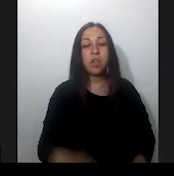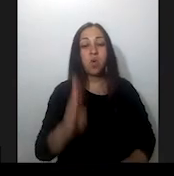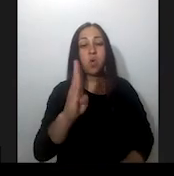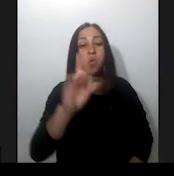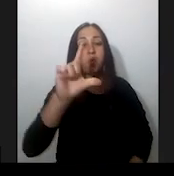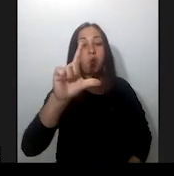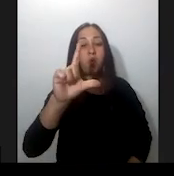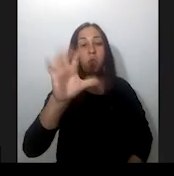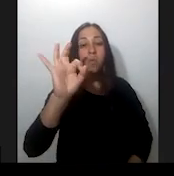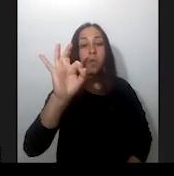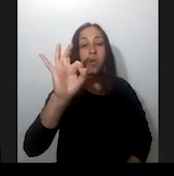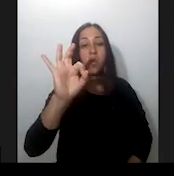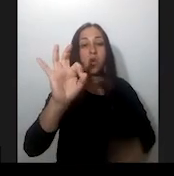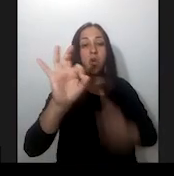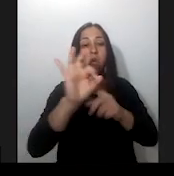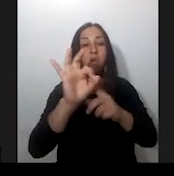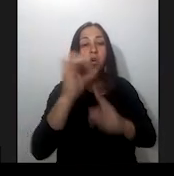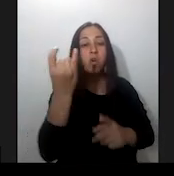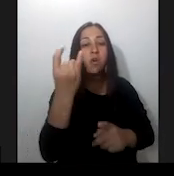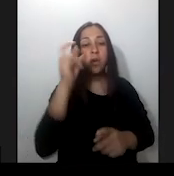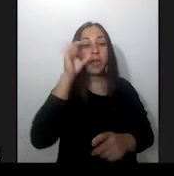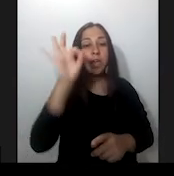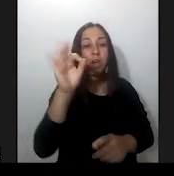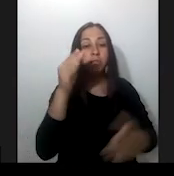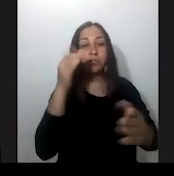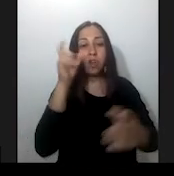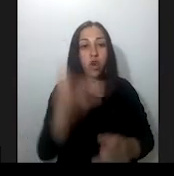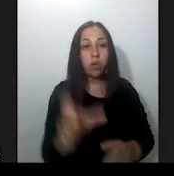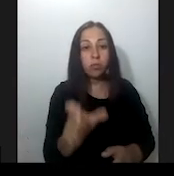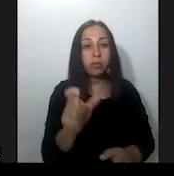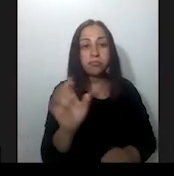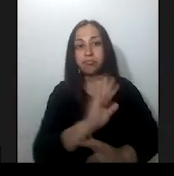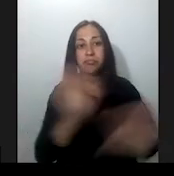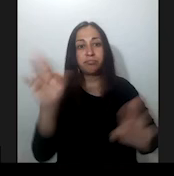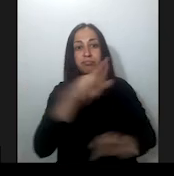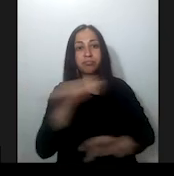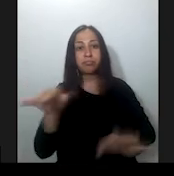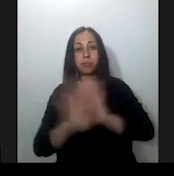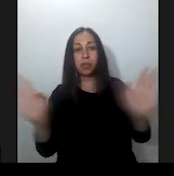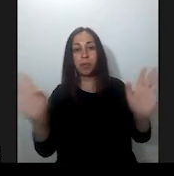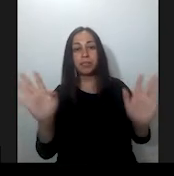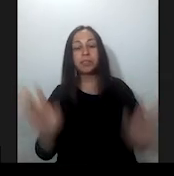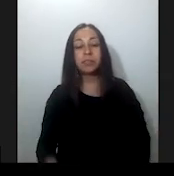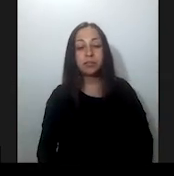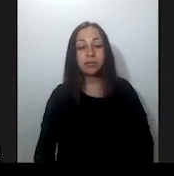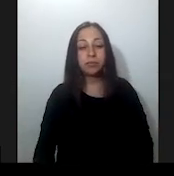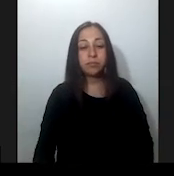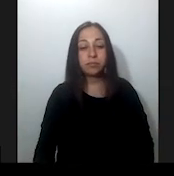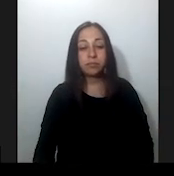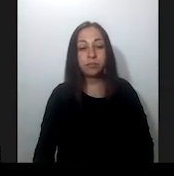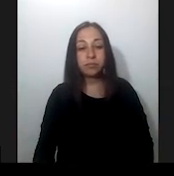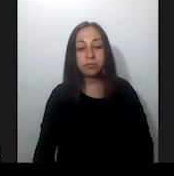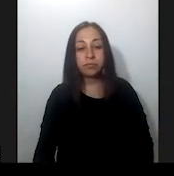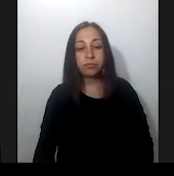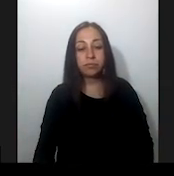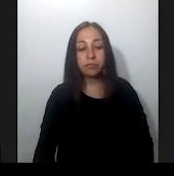manera en realidad este bloqueado, digamos, de columnas. Y ahora ya no está más eso, ¿no? O sea, ya es